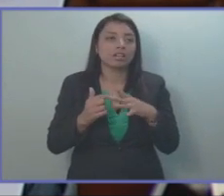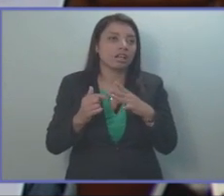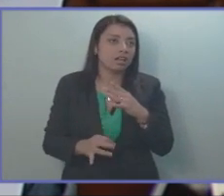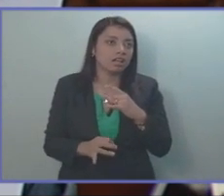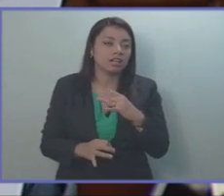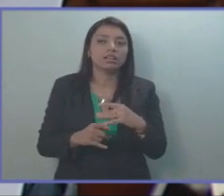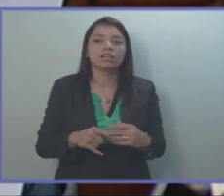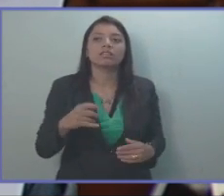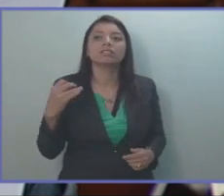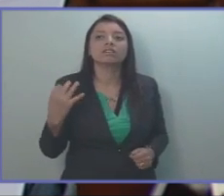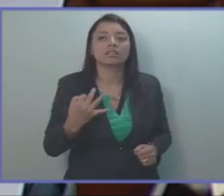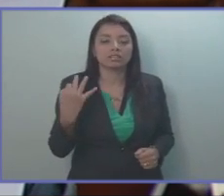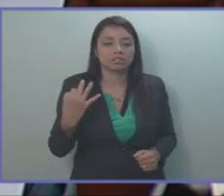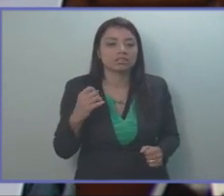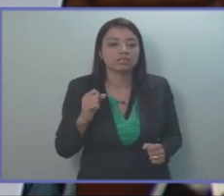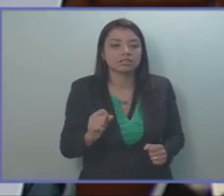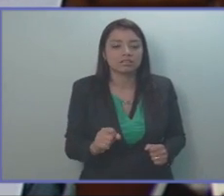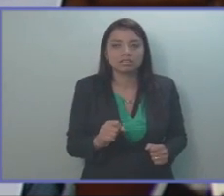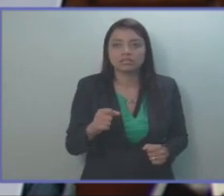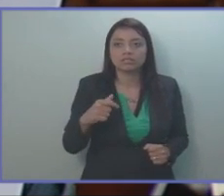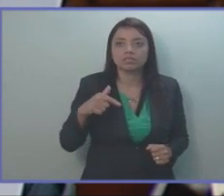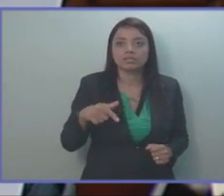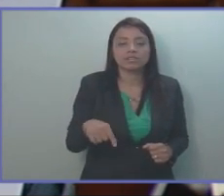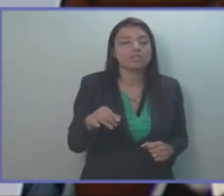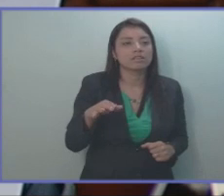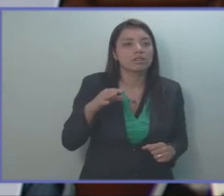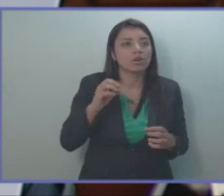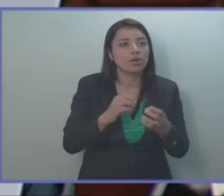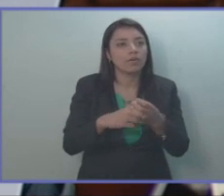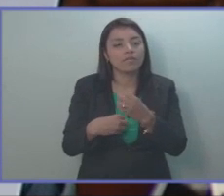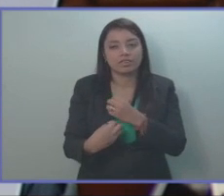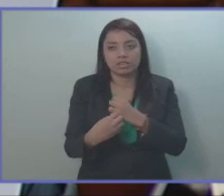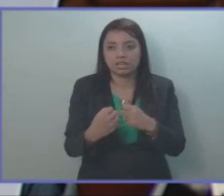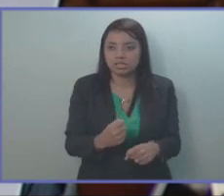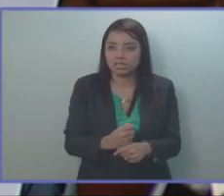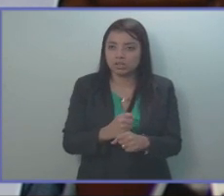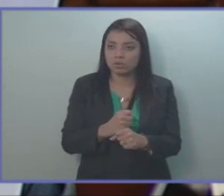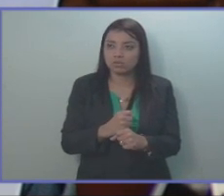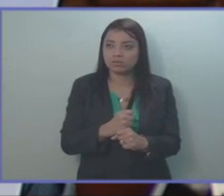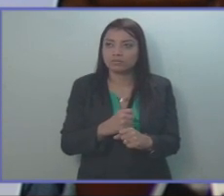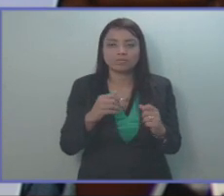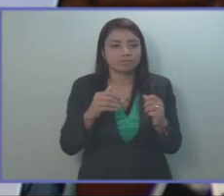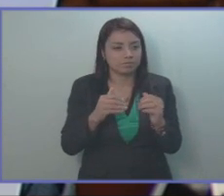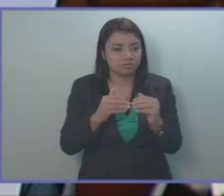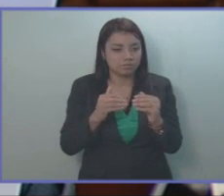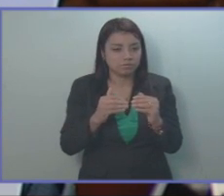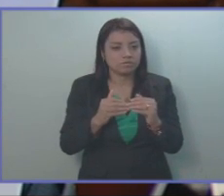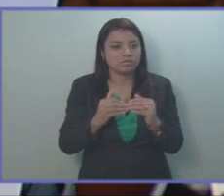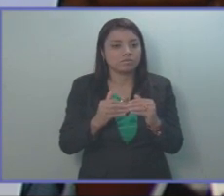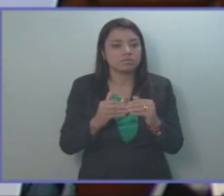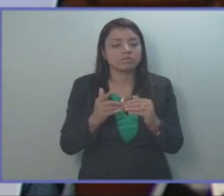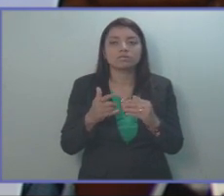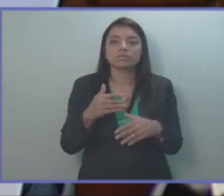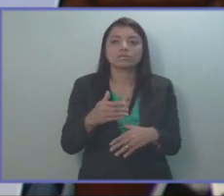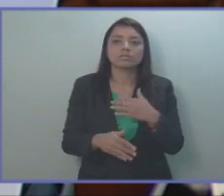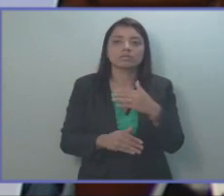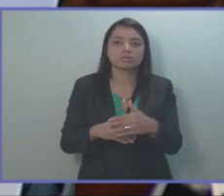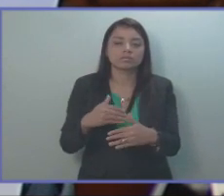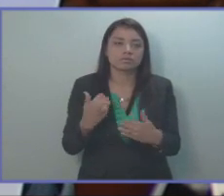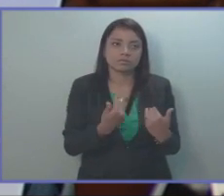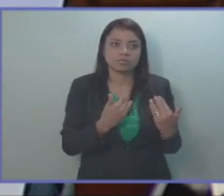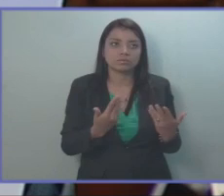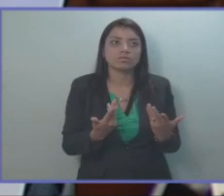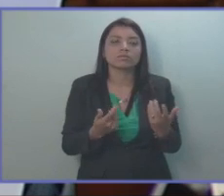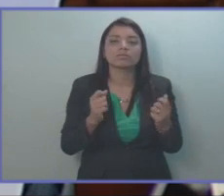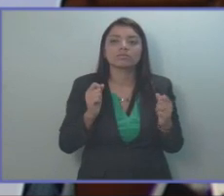es necesaria la creación de centros de máxima seguridad, así como de un régimen de esta naturaleza para